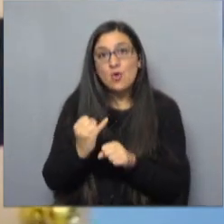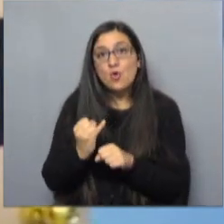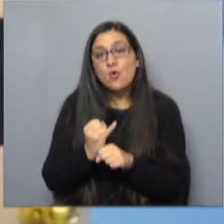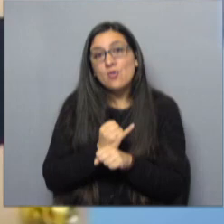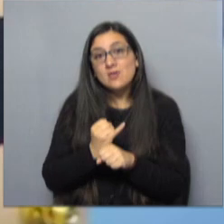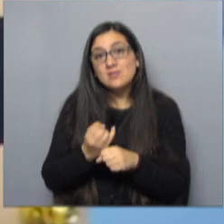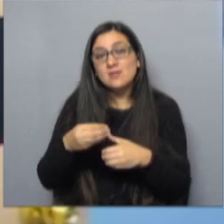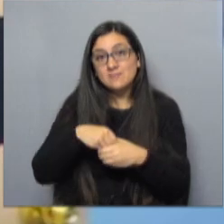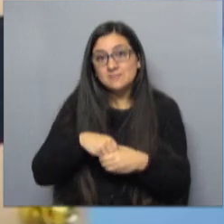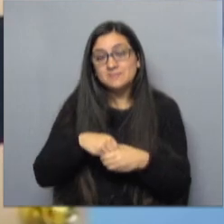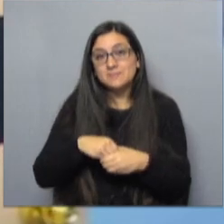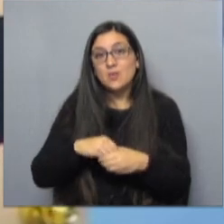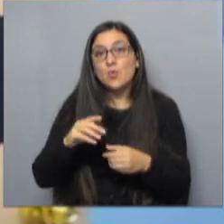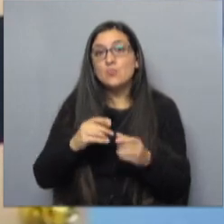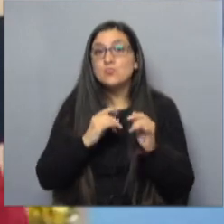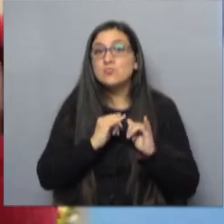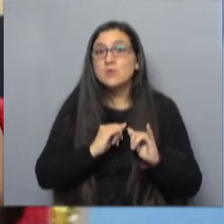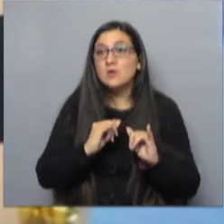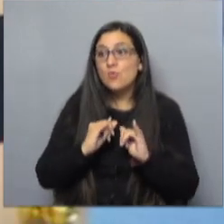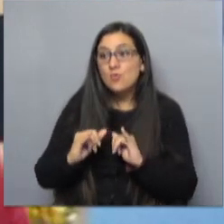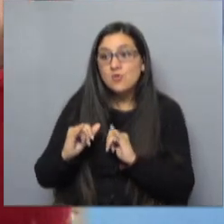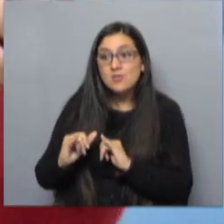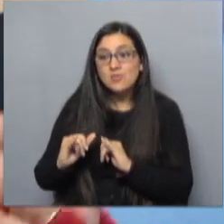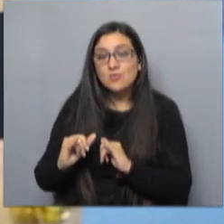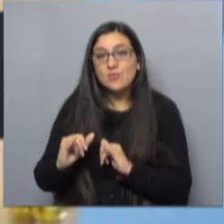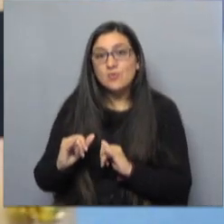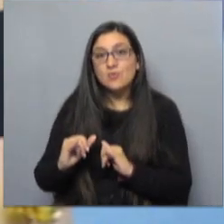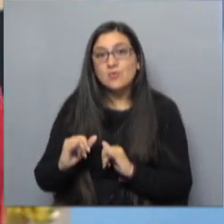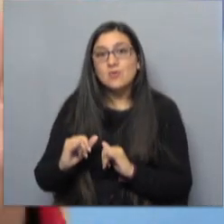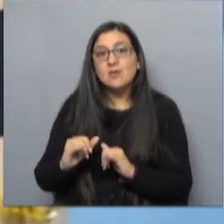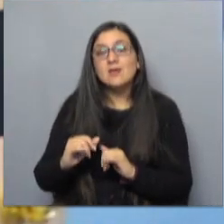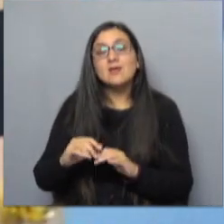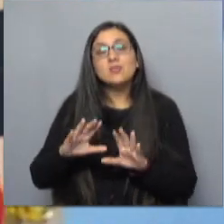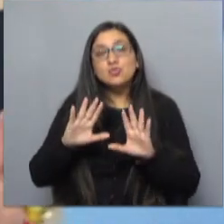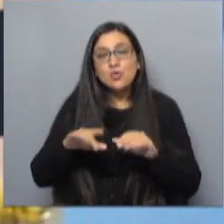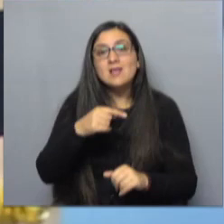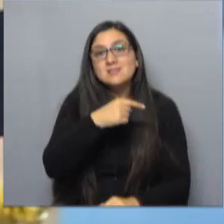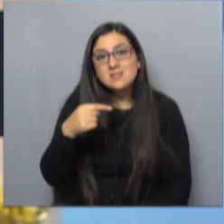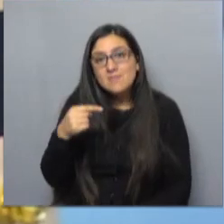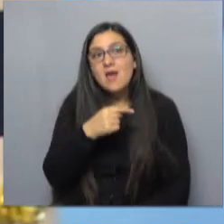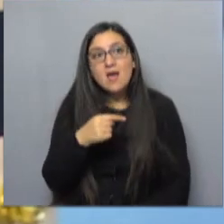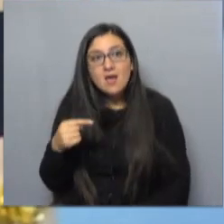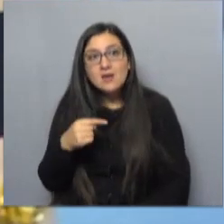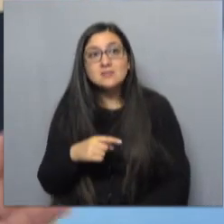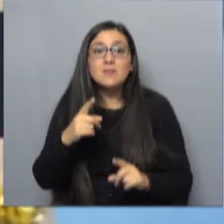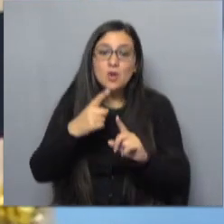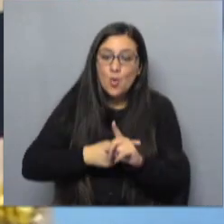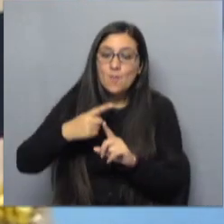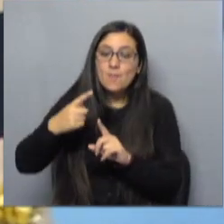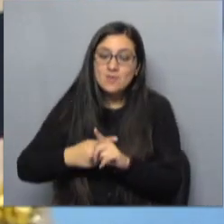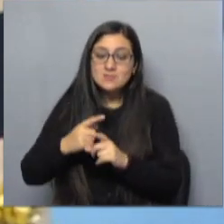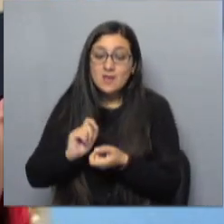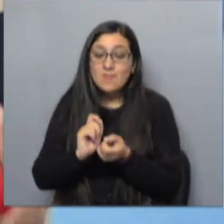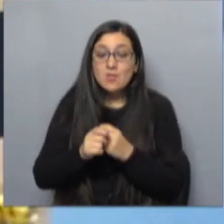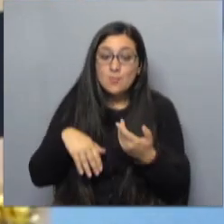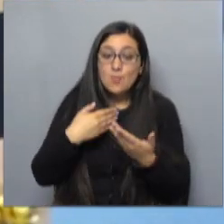interinstitucional, un recorrido que nos va a llevar de semana a semana, de mes a mes, con una propuesta